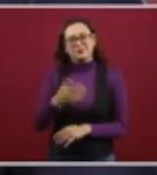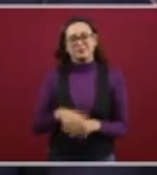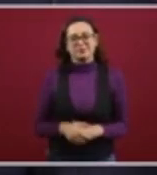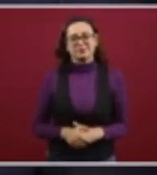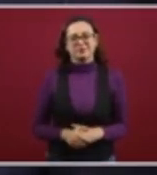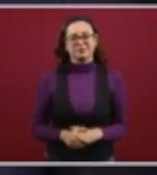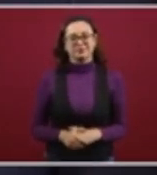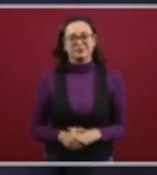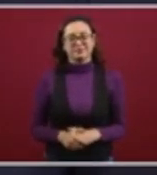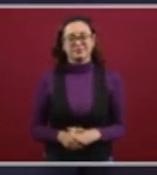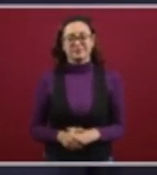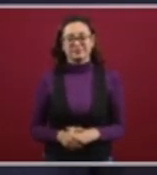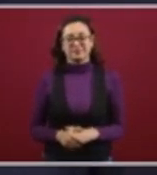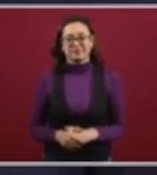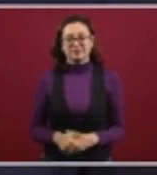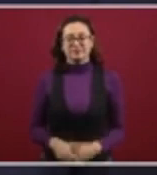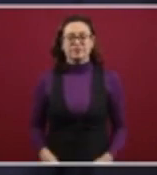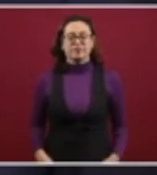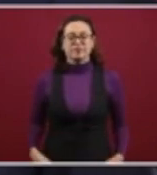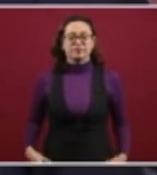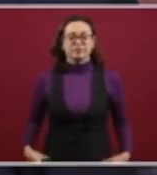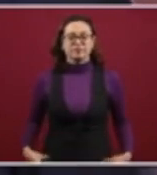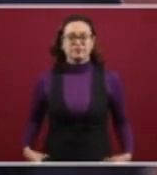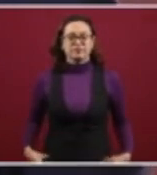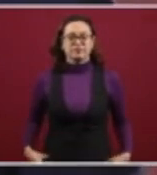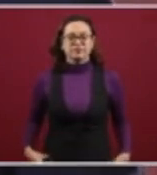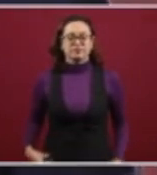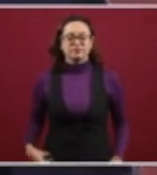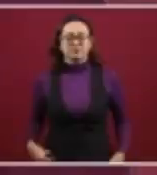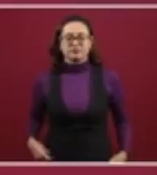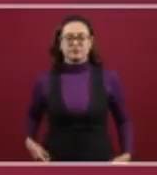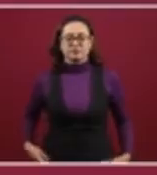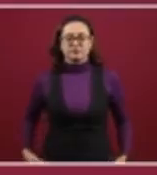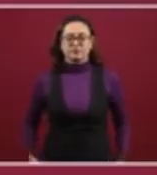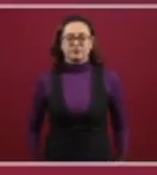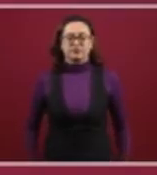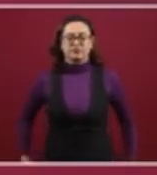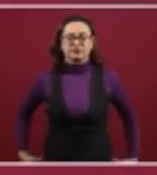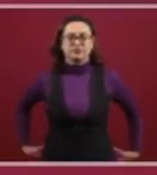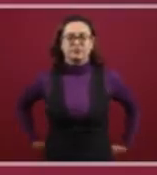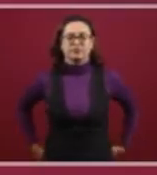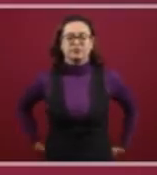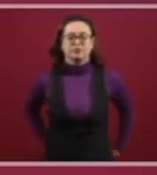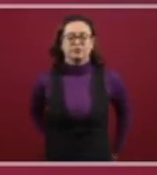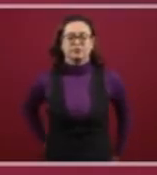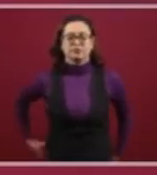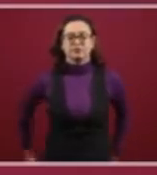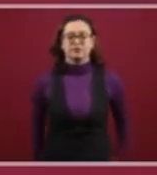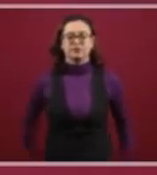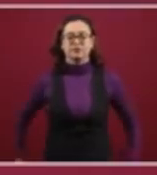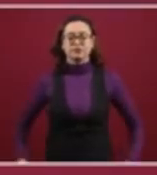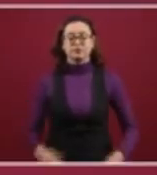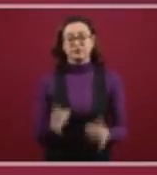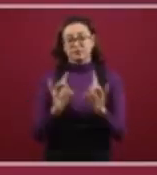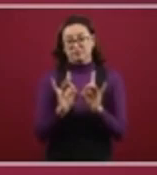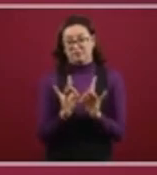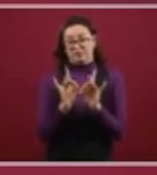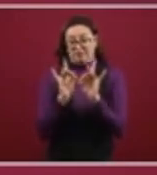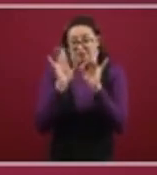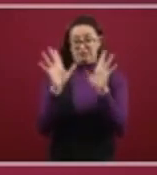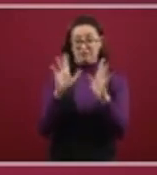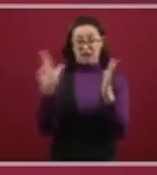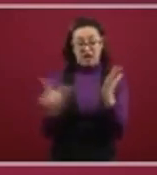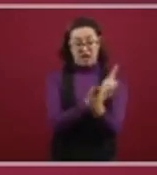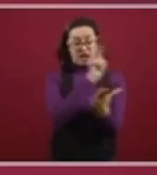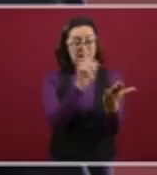Entonces, para que no se presten a malas interpretaciones, las